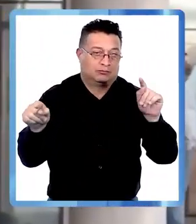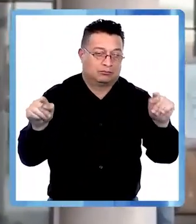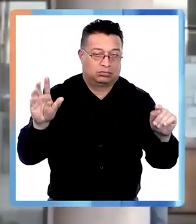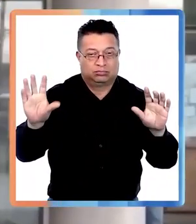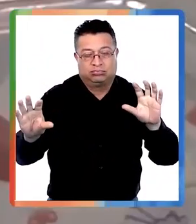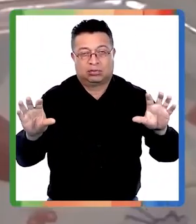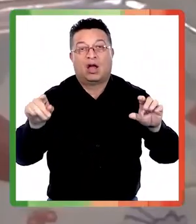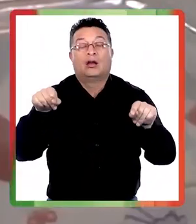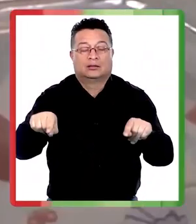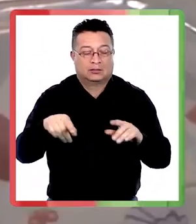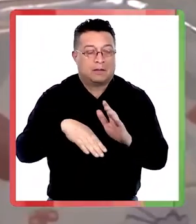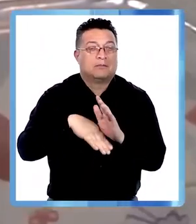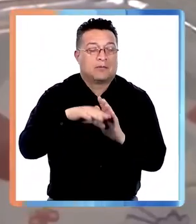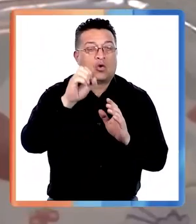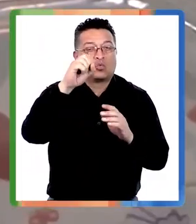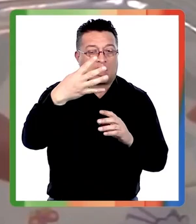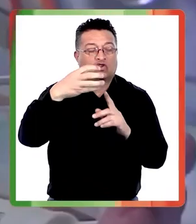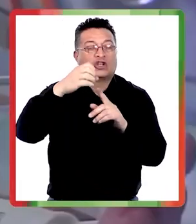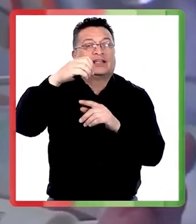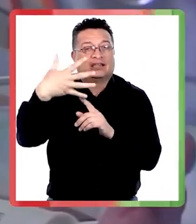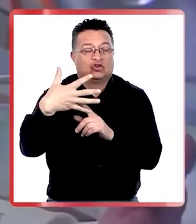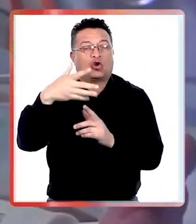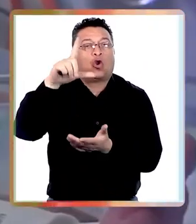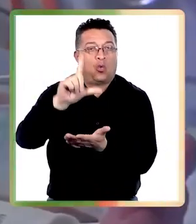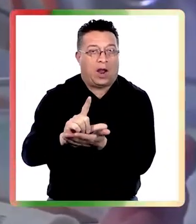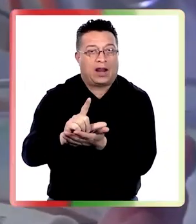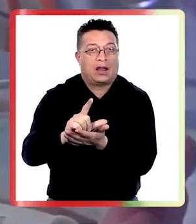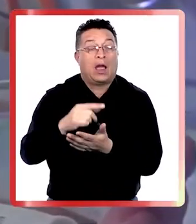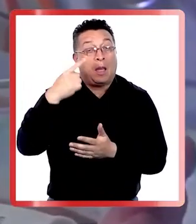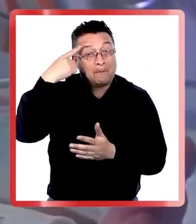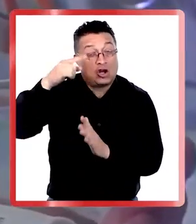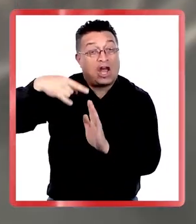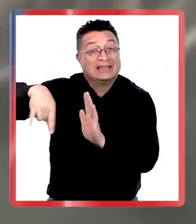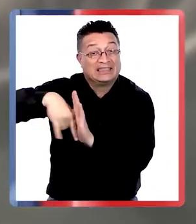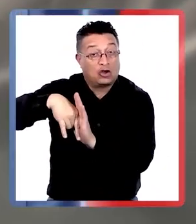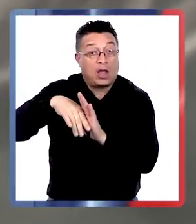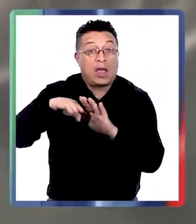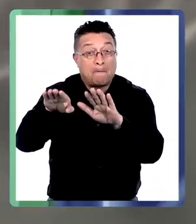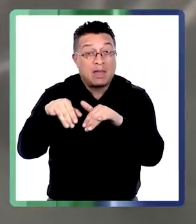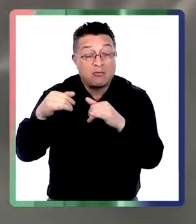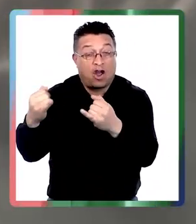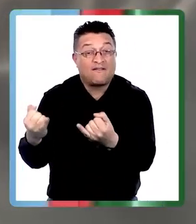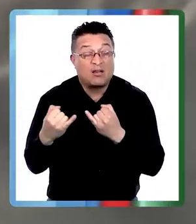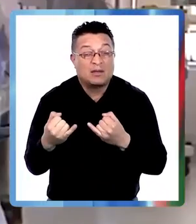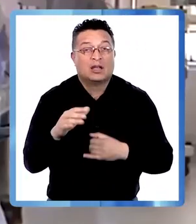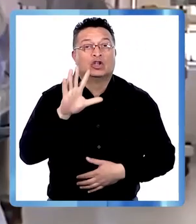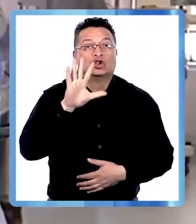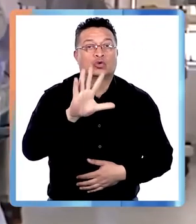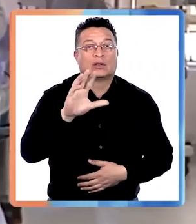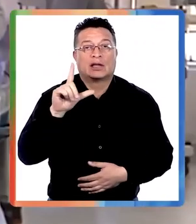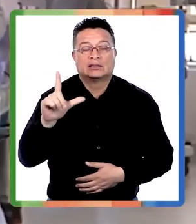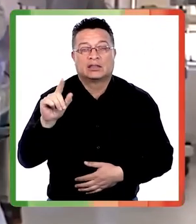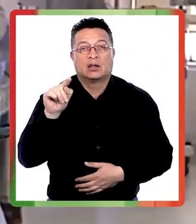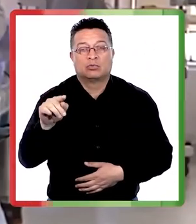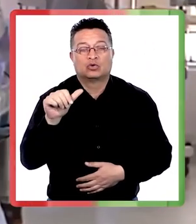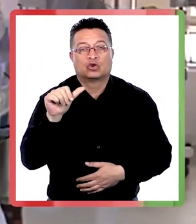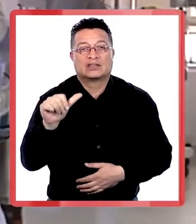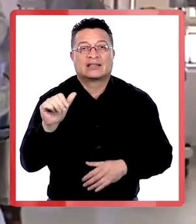87.5% respectivamente, ubicándose en el cuarto y quinto lugar. Sin embargo, en Chiloé, el mismo reporte arrojó un